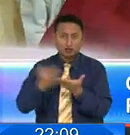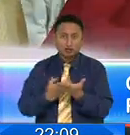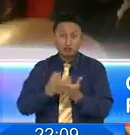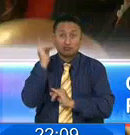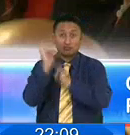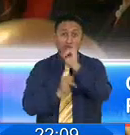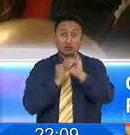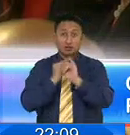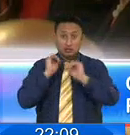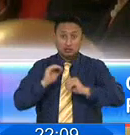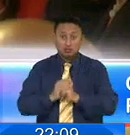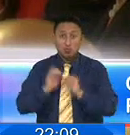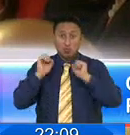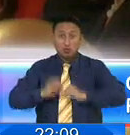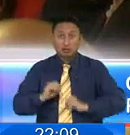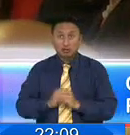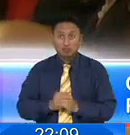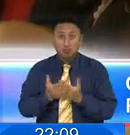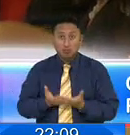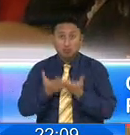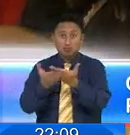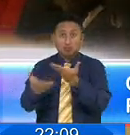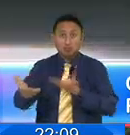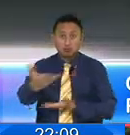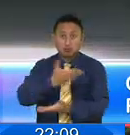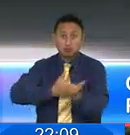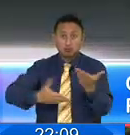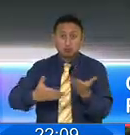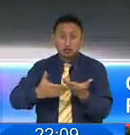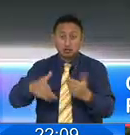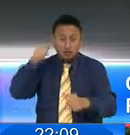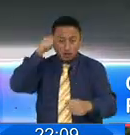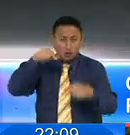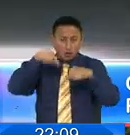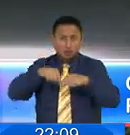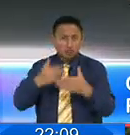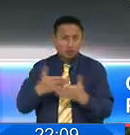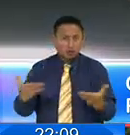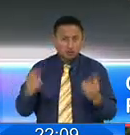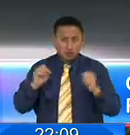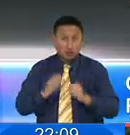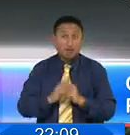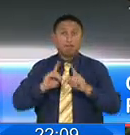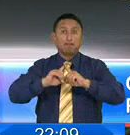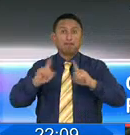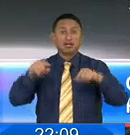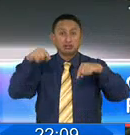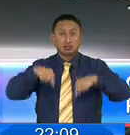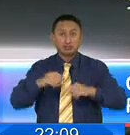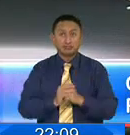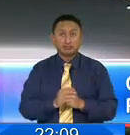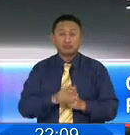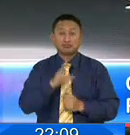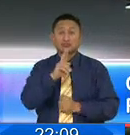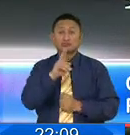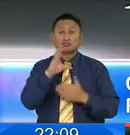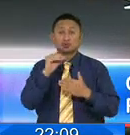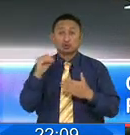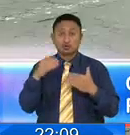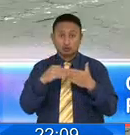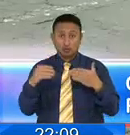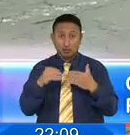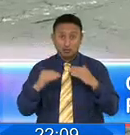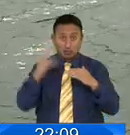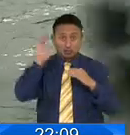internacional, podrán entregar o recibir obsequios, recuerdos y cualquier tipo de objeto, siempre y cuando su valor no supere los $200. Y